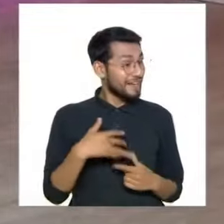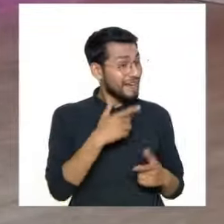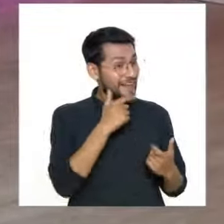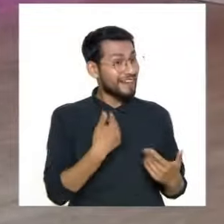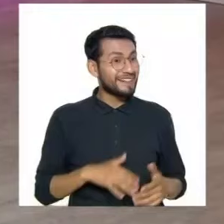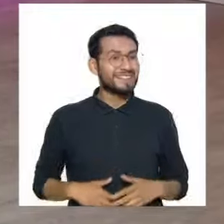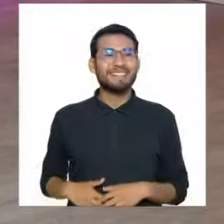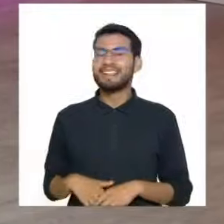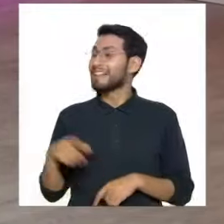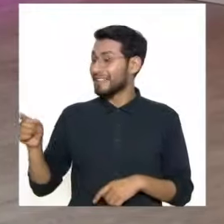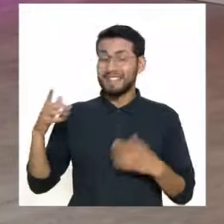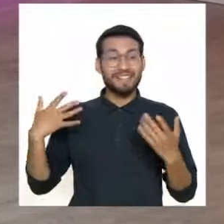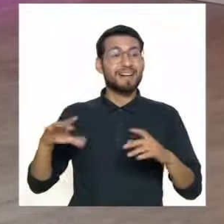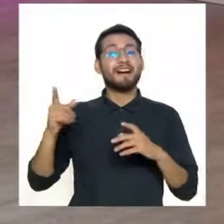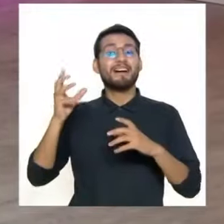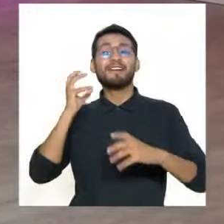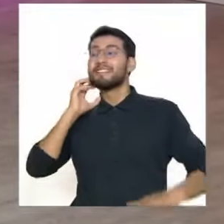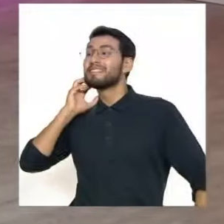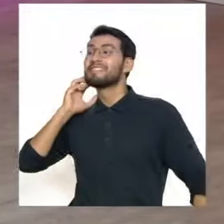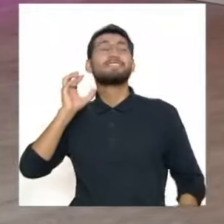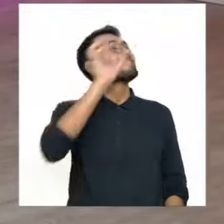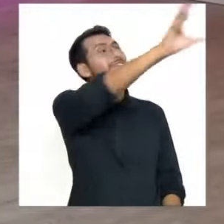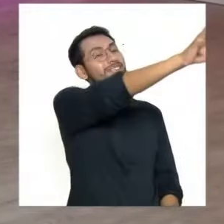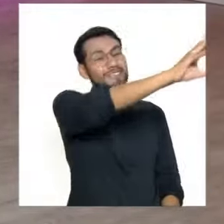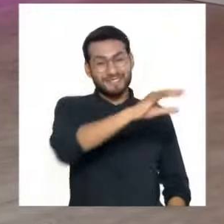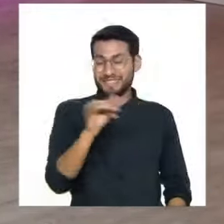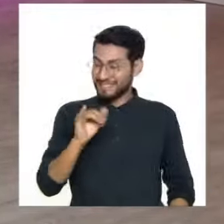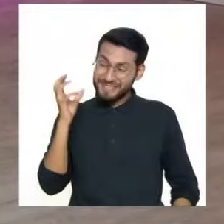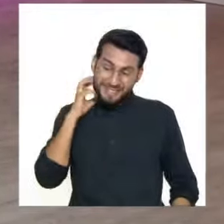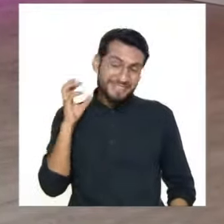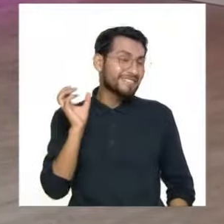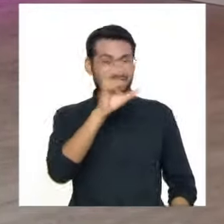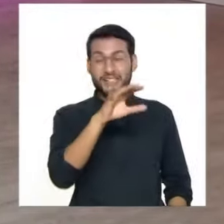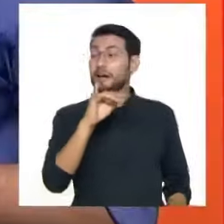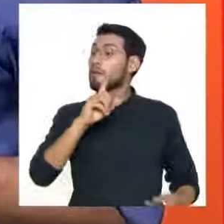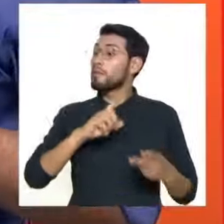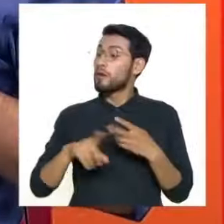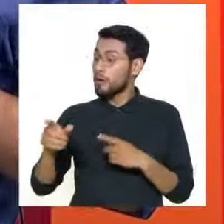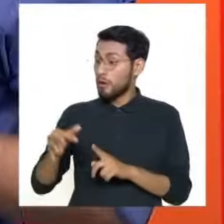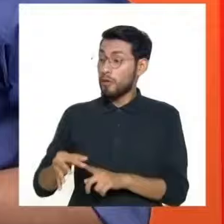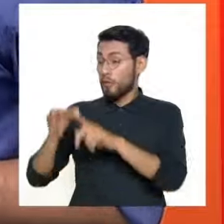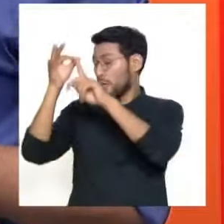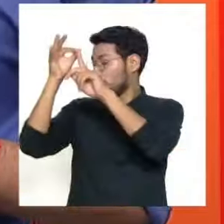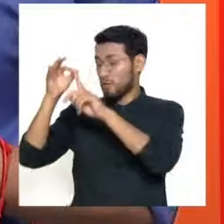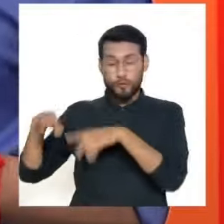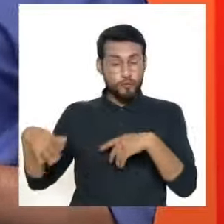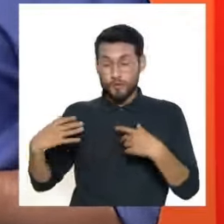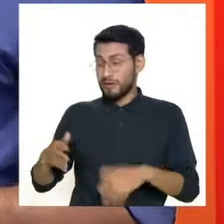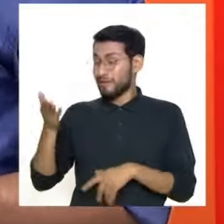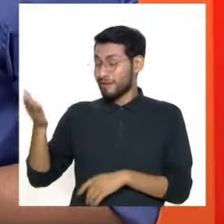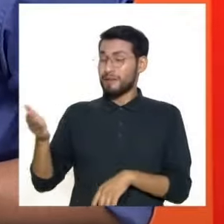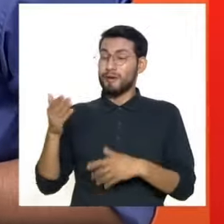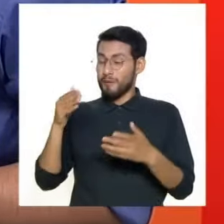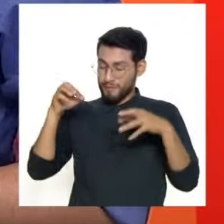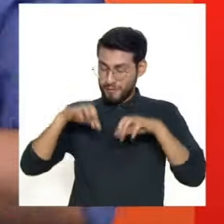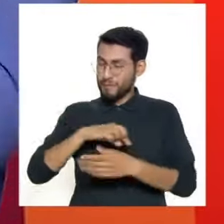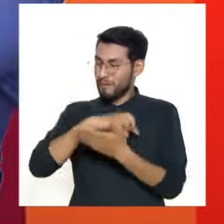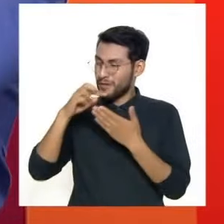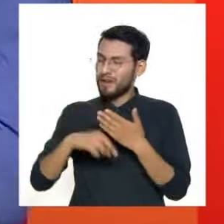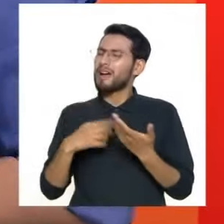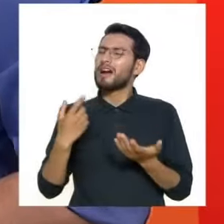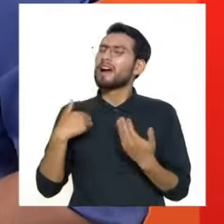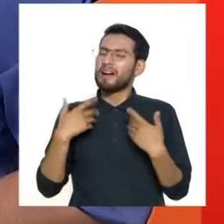Bol lanzador de bala el lanzador de bala pero la característica principal que él le puso a este programa